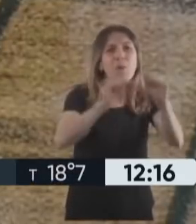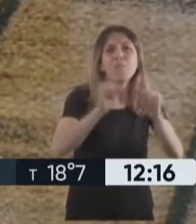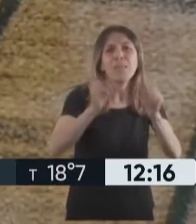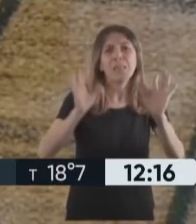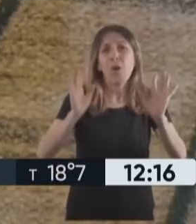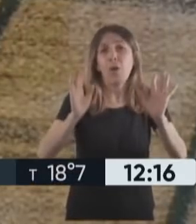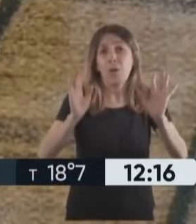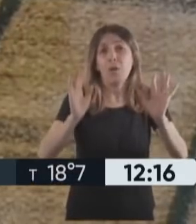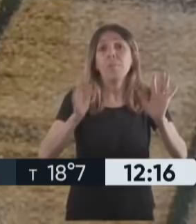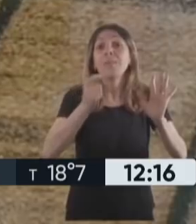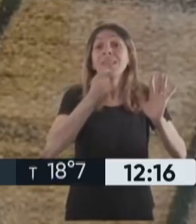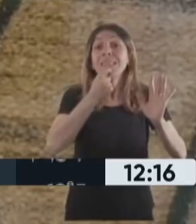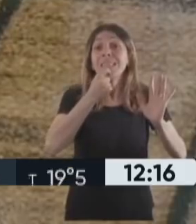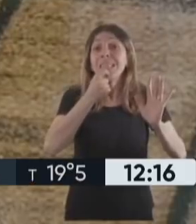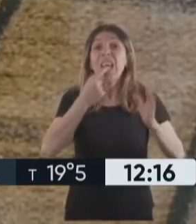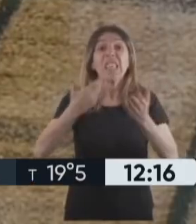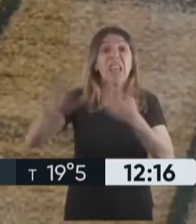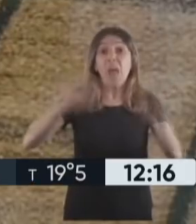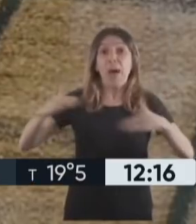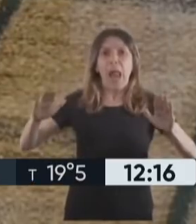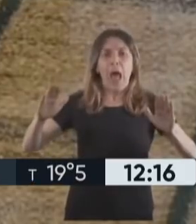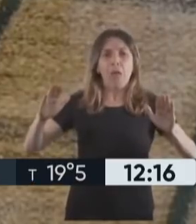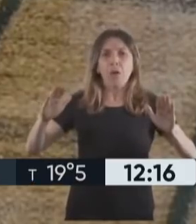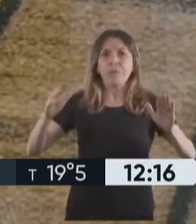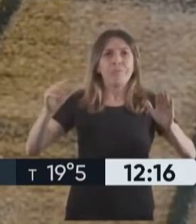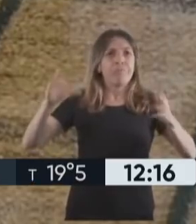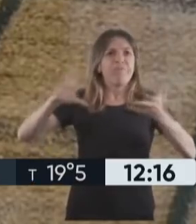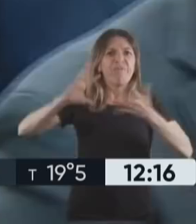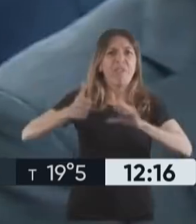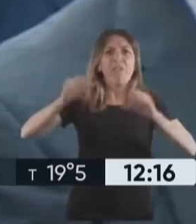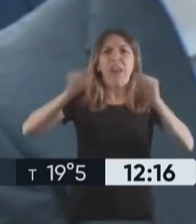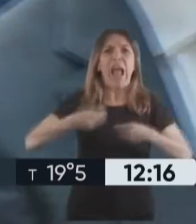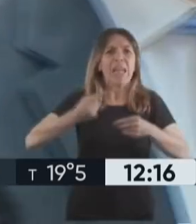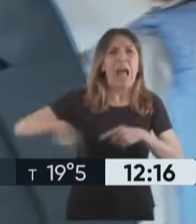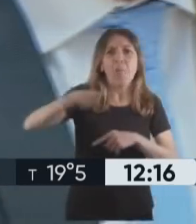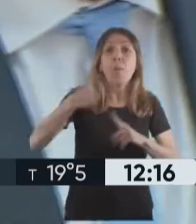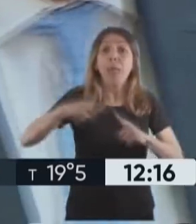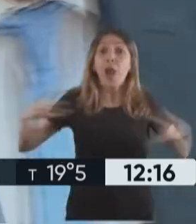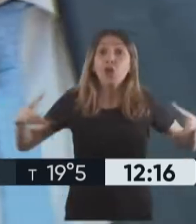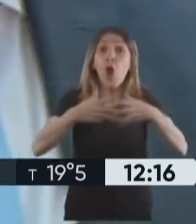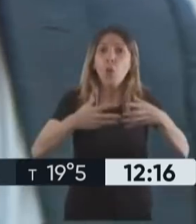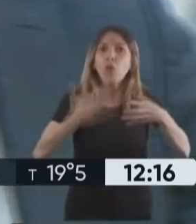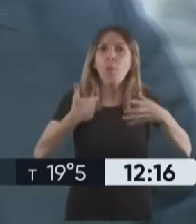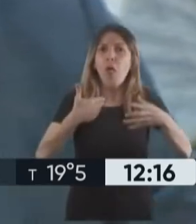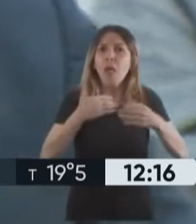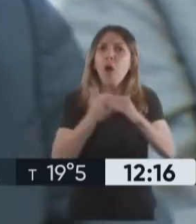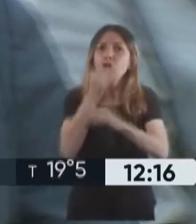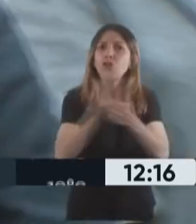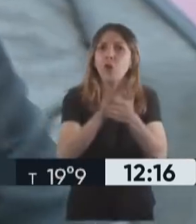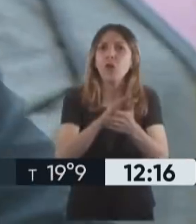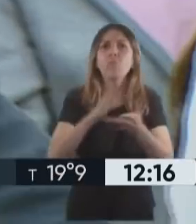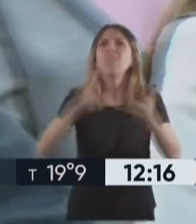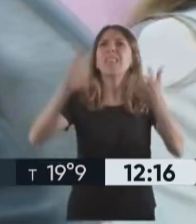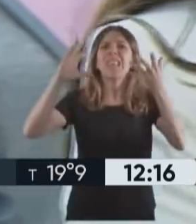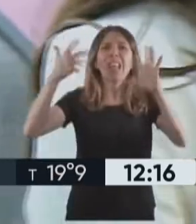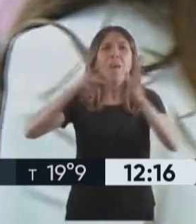que seguimos por separado nos vamos a hundir por separado pero nos podemos salvar si estamos juntos la crisis climática es algo que no tiene